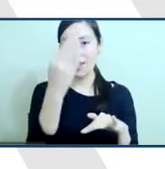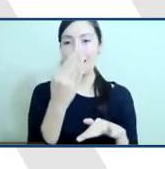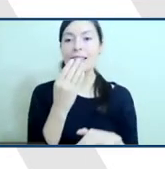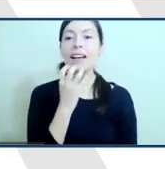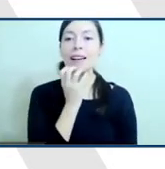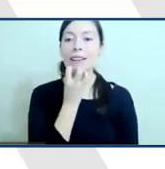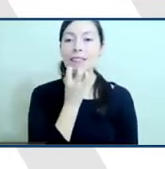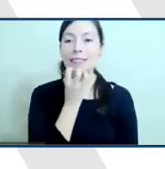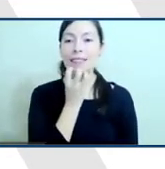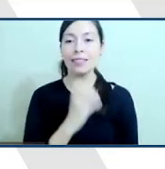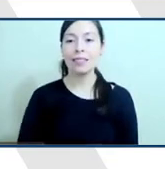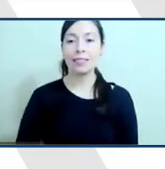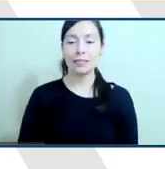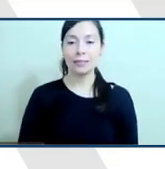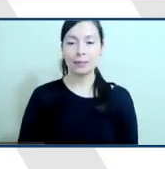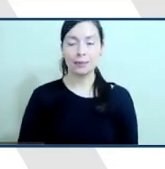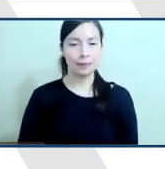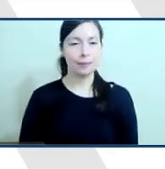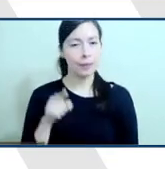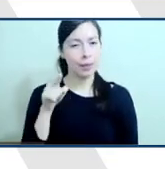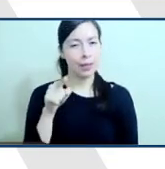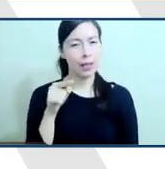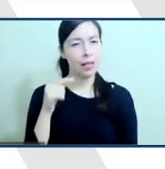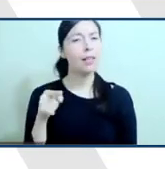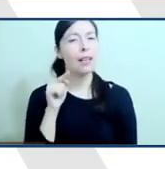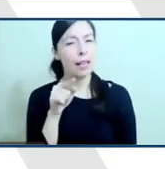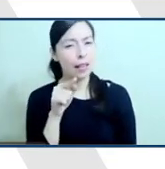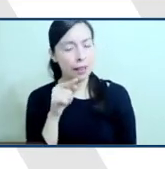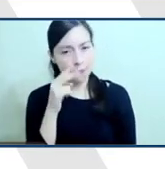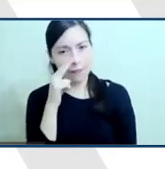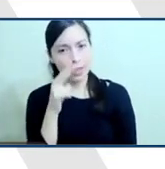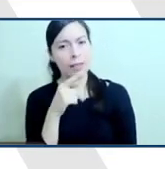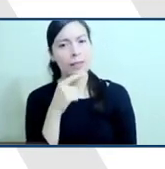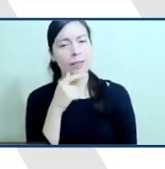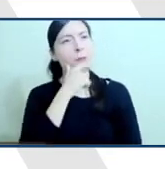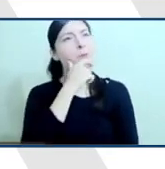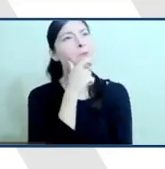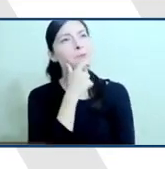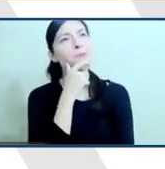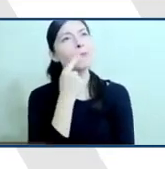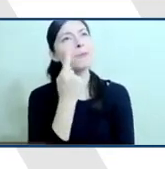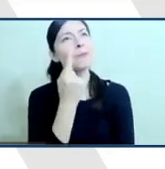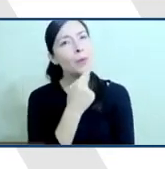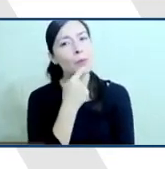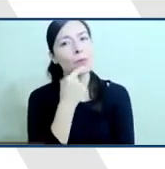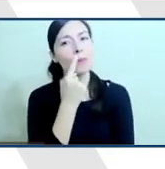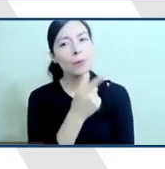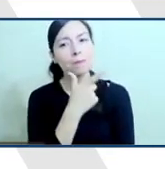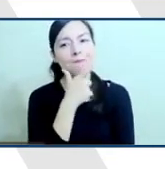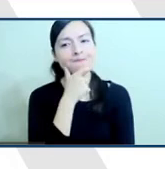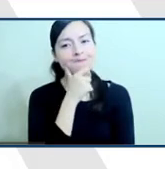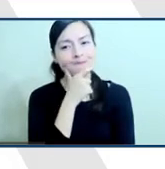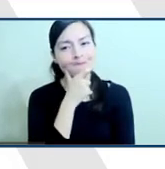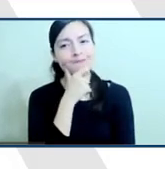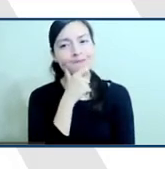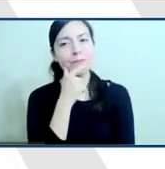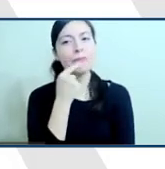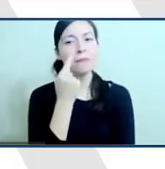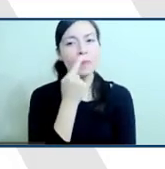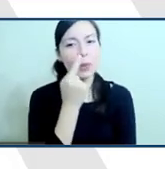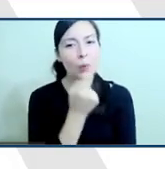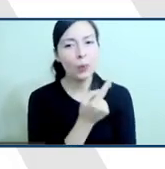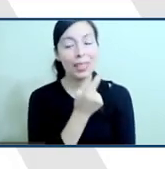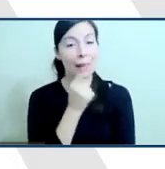Antofagasta. Y aquí, más que nada, se abren interrogantes en lugar de cerrarse. Por eso les decía al comienzo, esto es un